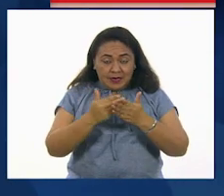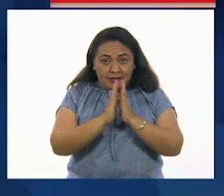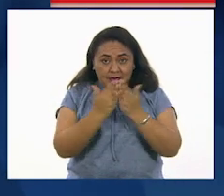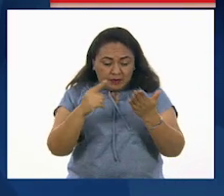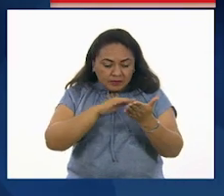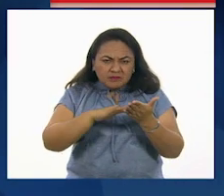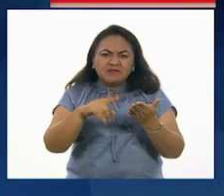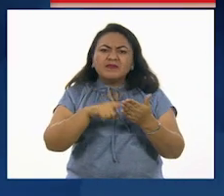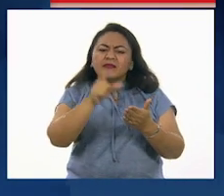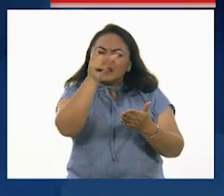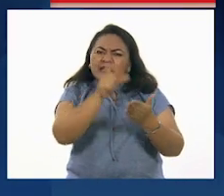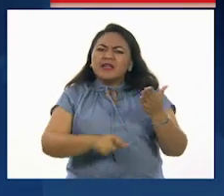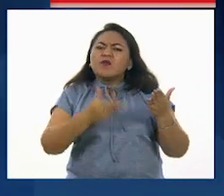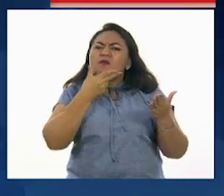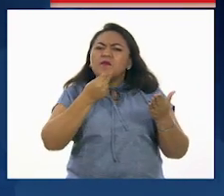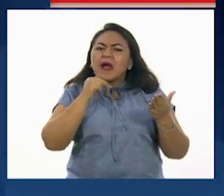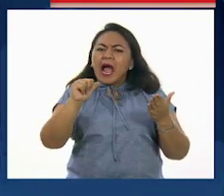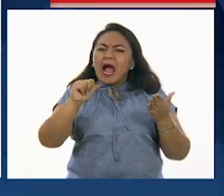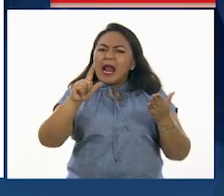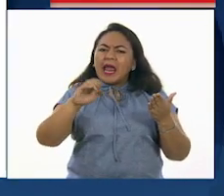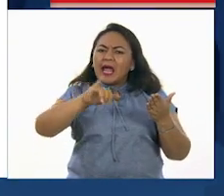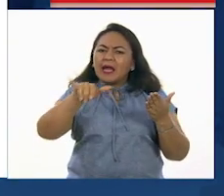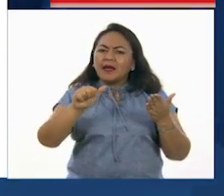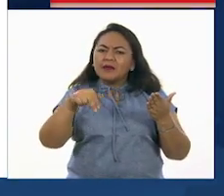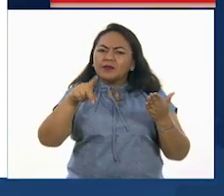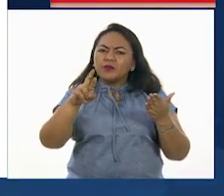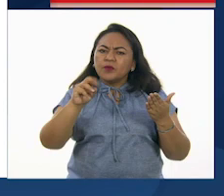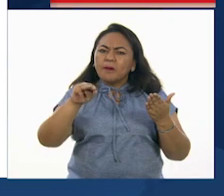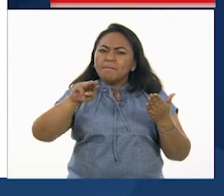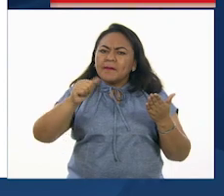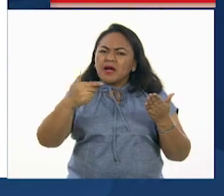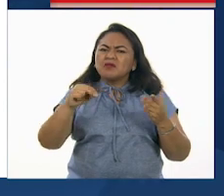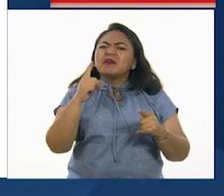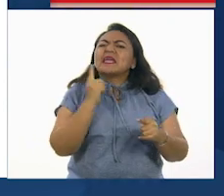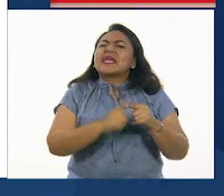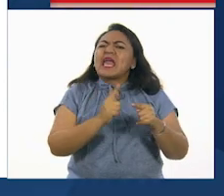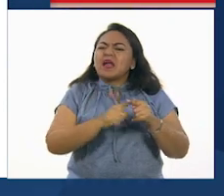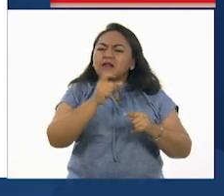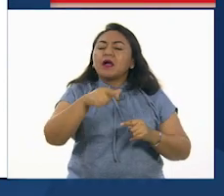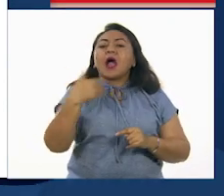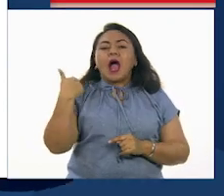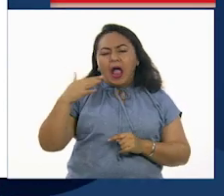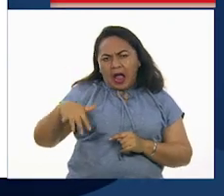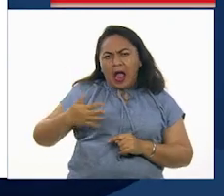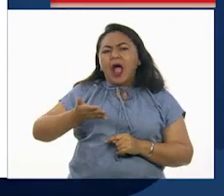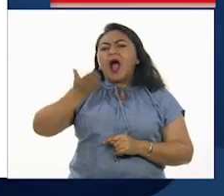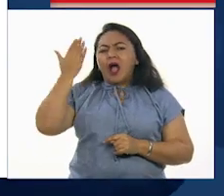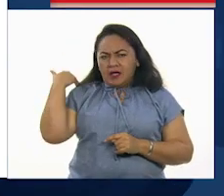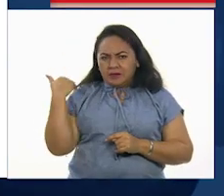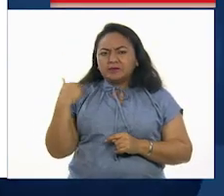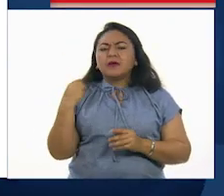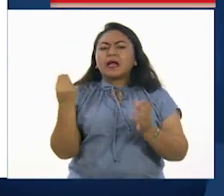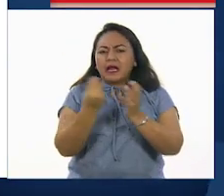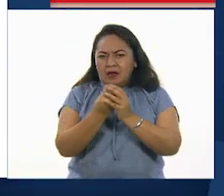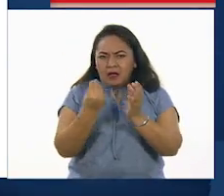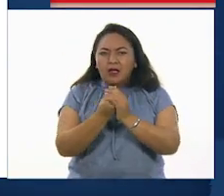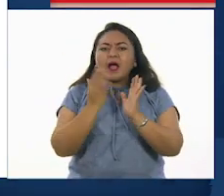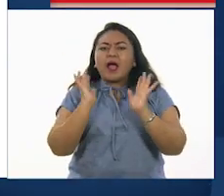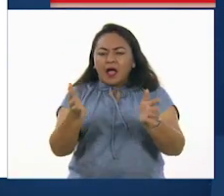quién fue Alejandro Magno. Digo, para recordar a este personaje sobre el cual ya habíamos hablado durante nuestras